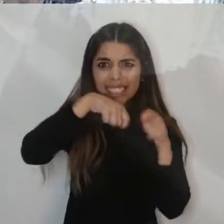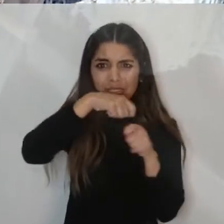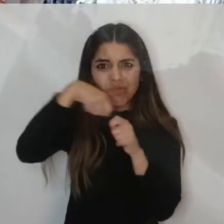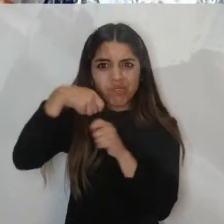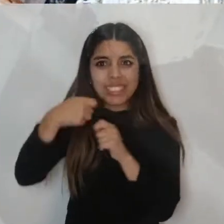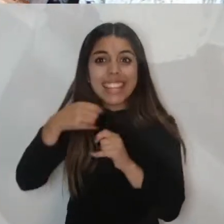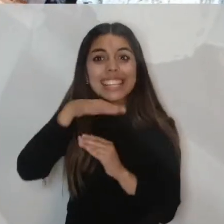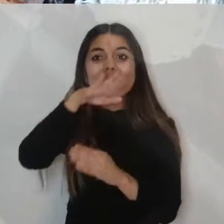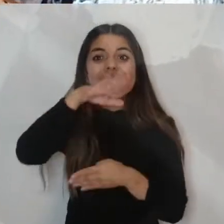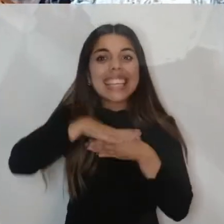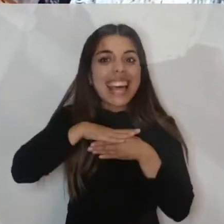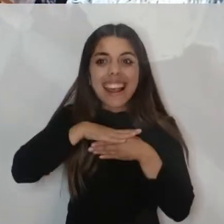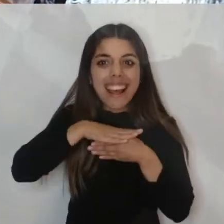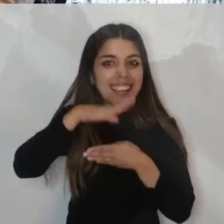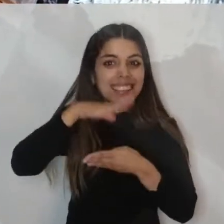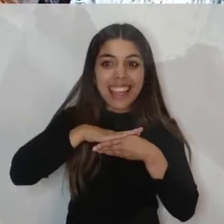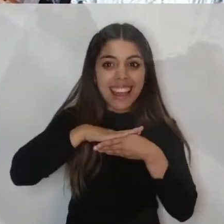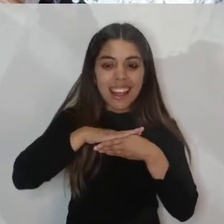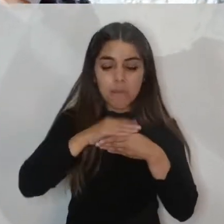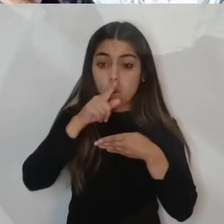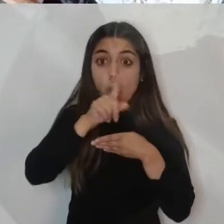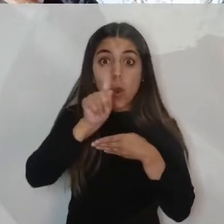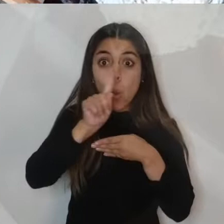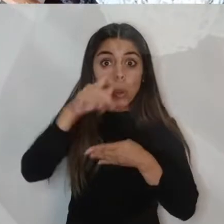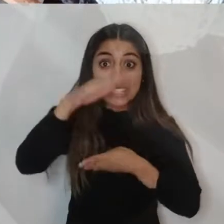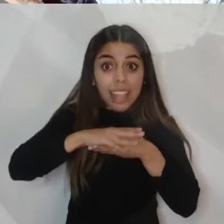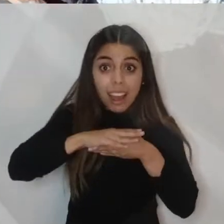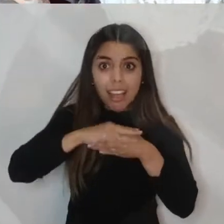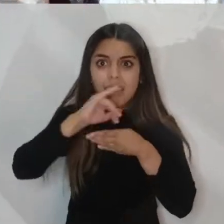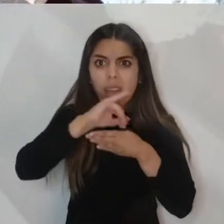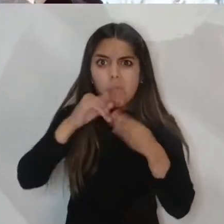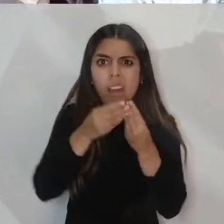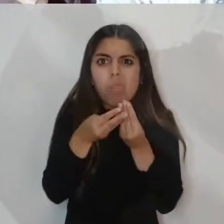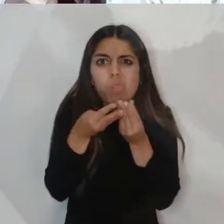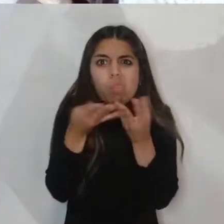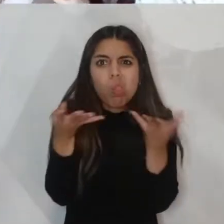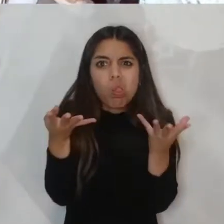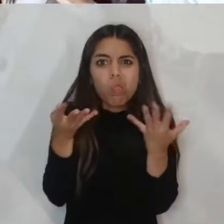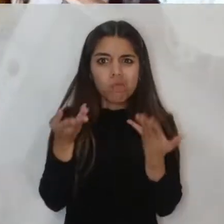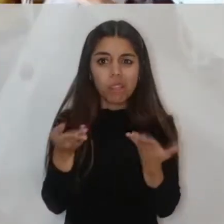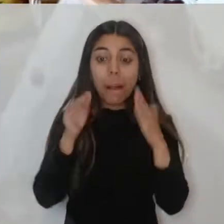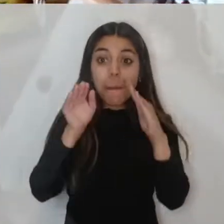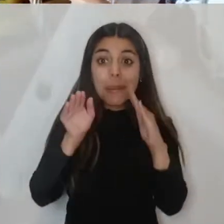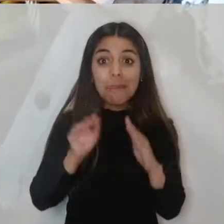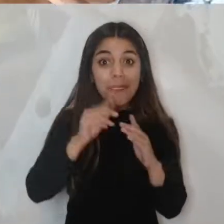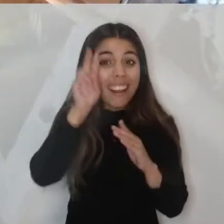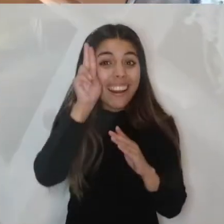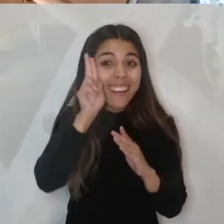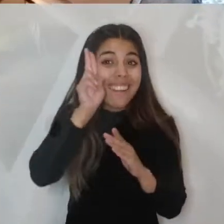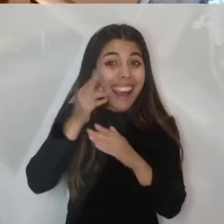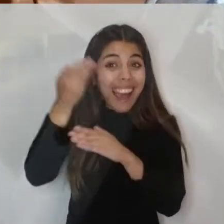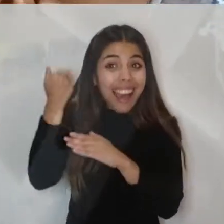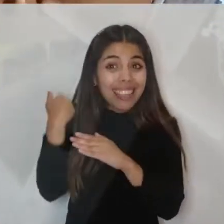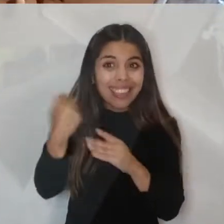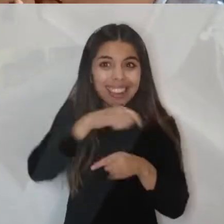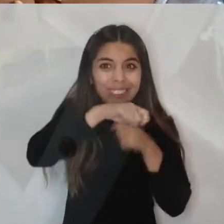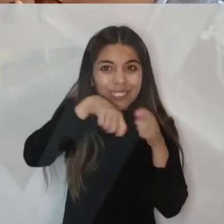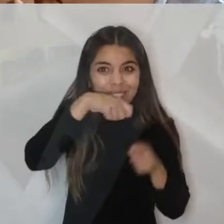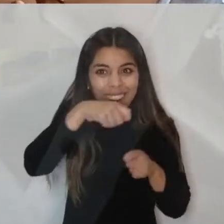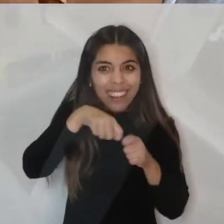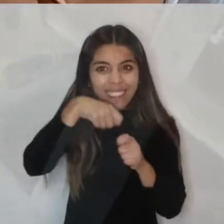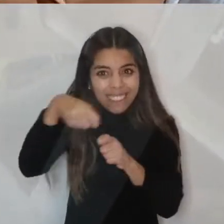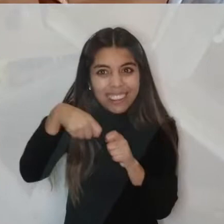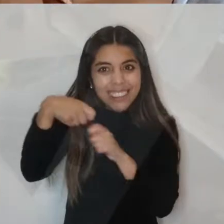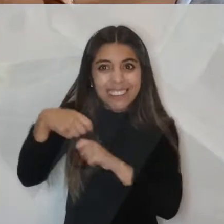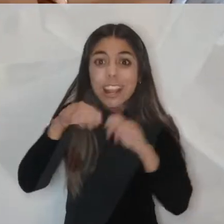no... cuánto si no se soltaría, uno tiene que hacerle como lo mismo como la empezada, como el